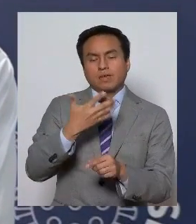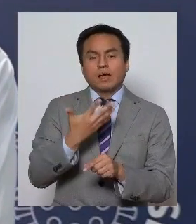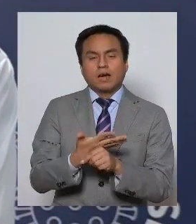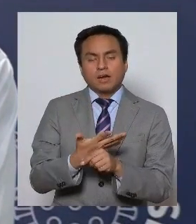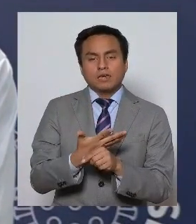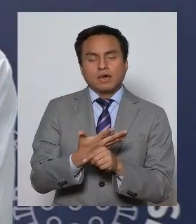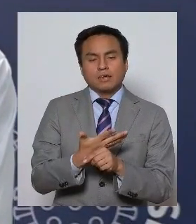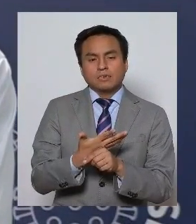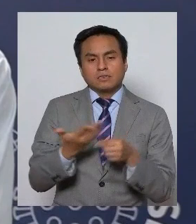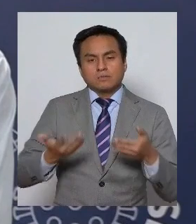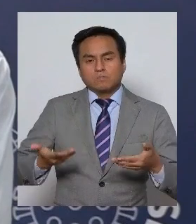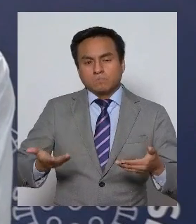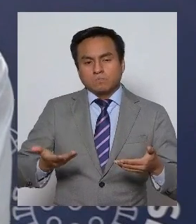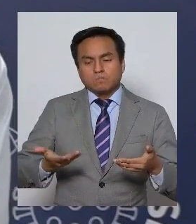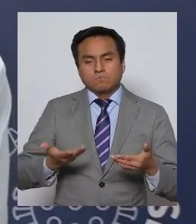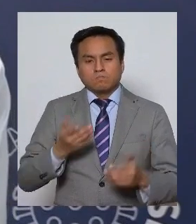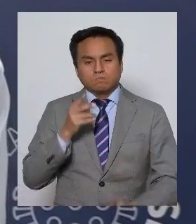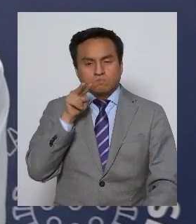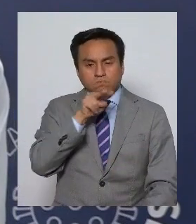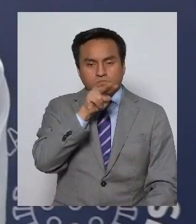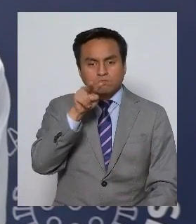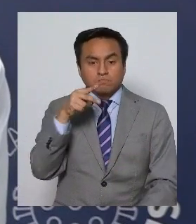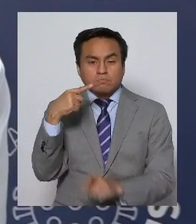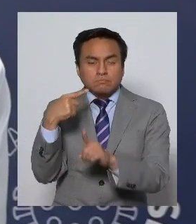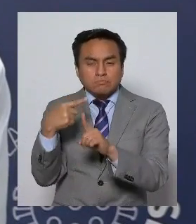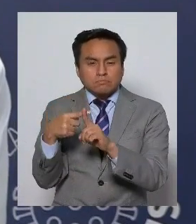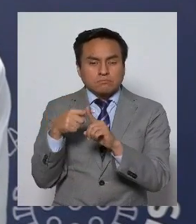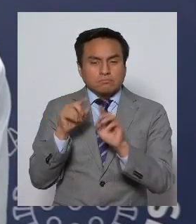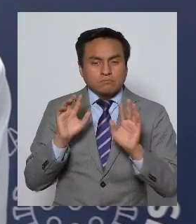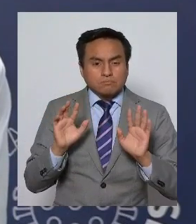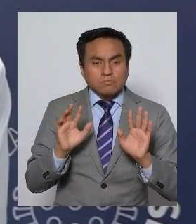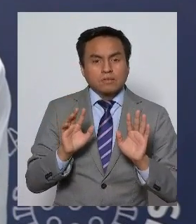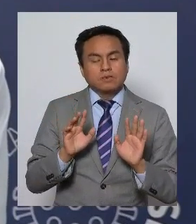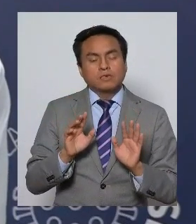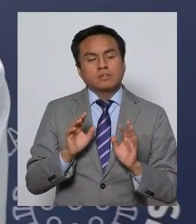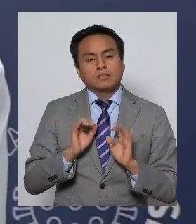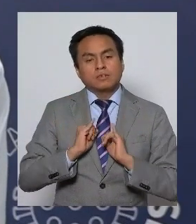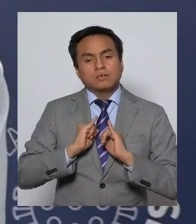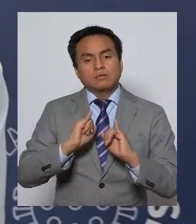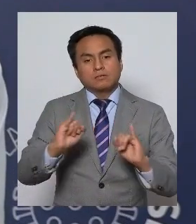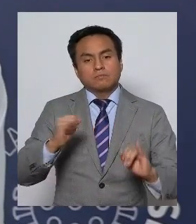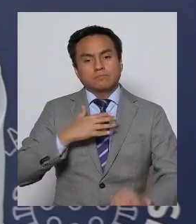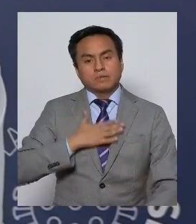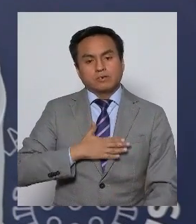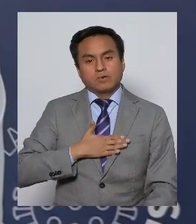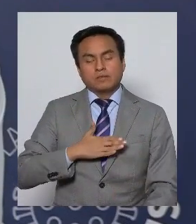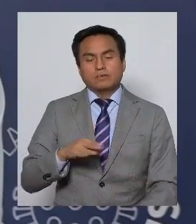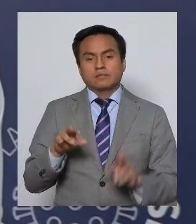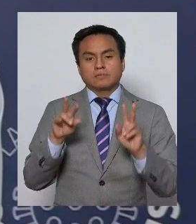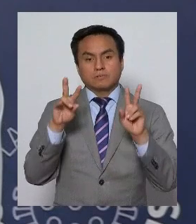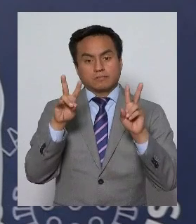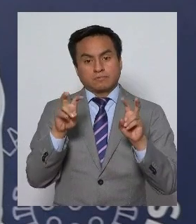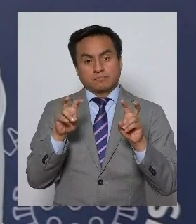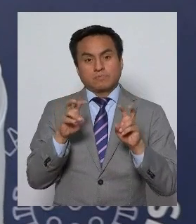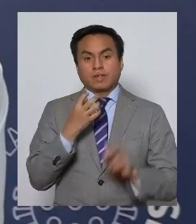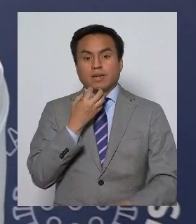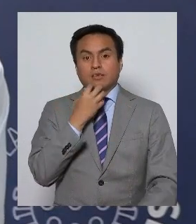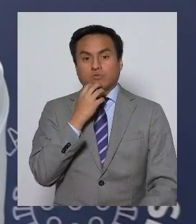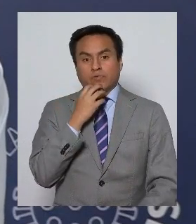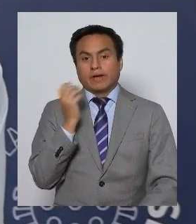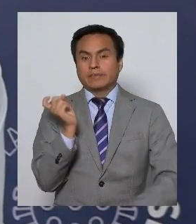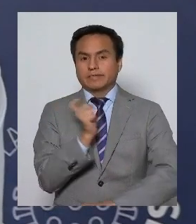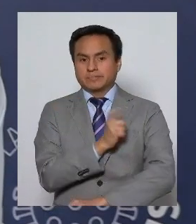alguna evidencia alentadora y me quiero referir particularmente al caso de